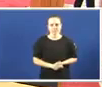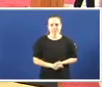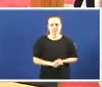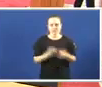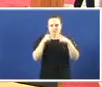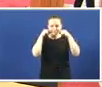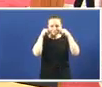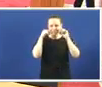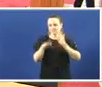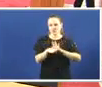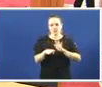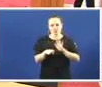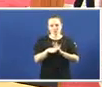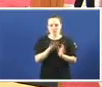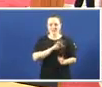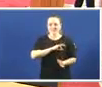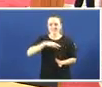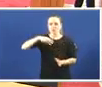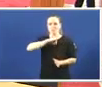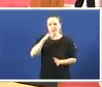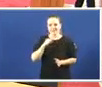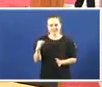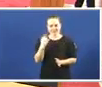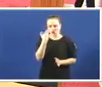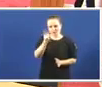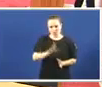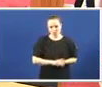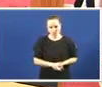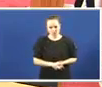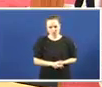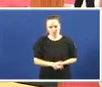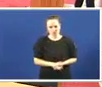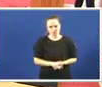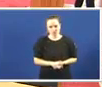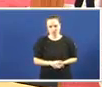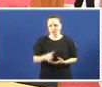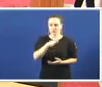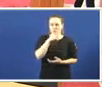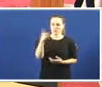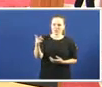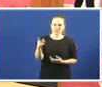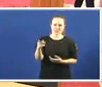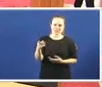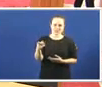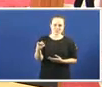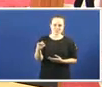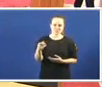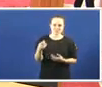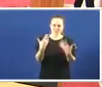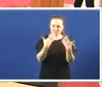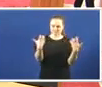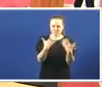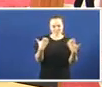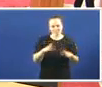borre o señor Martínez utilizando expresións pouco aceptables neste